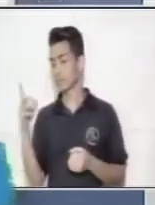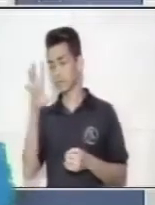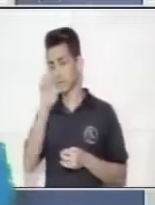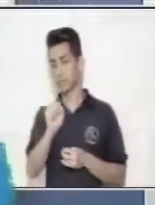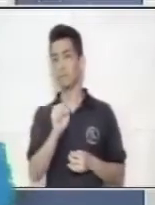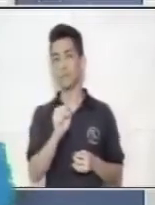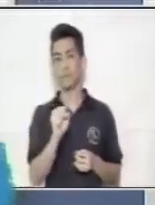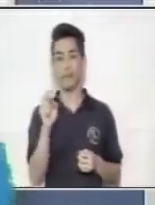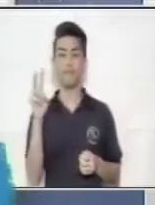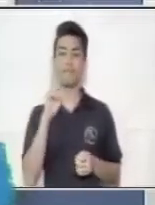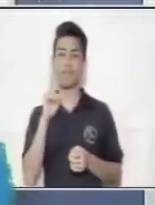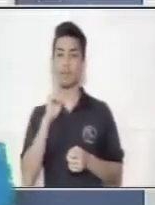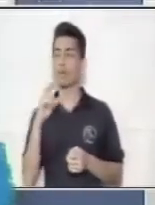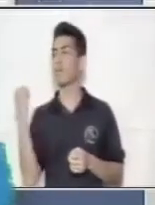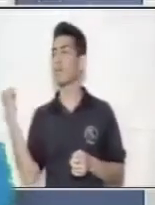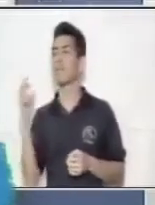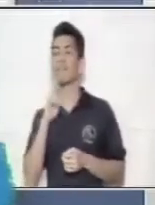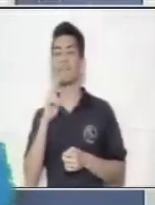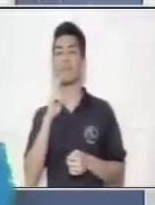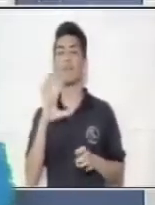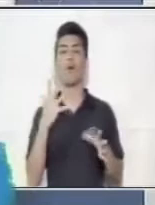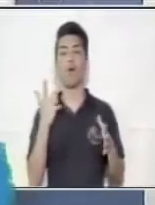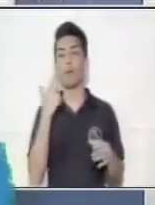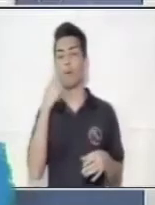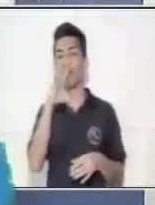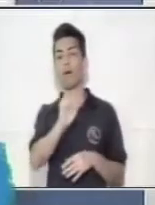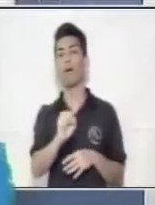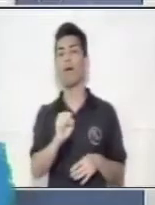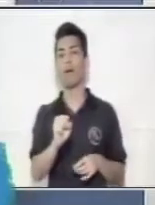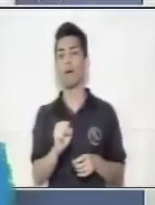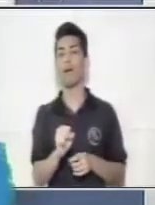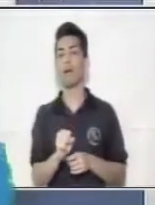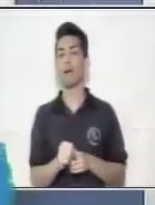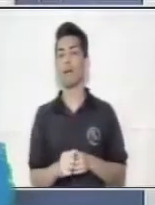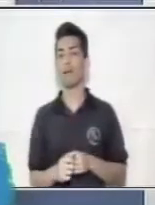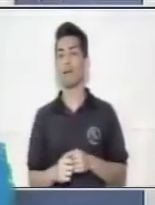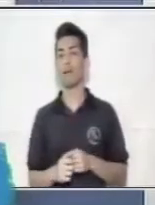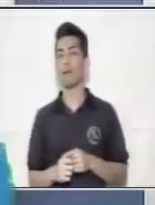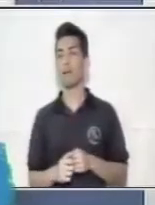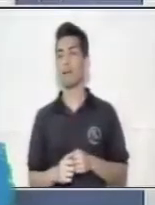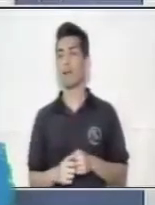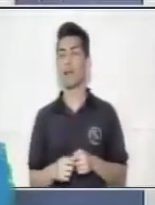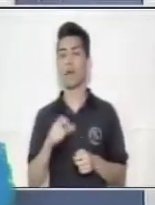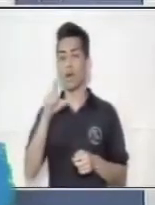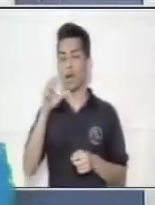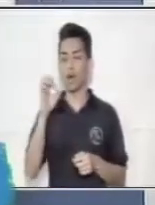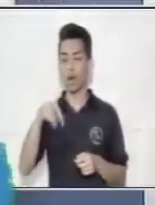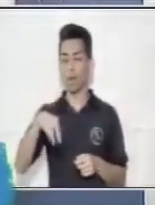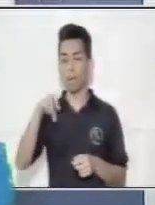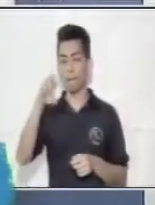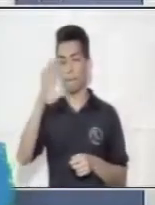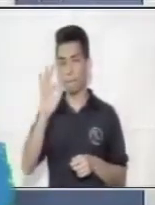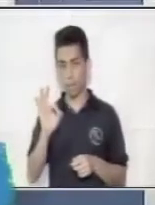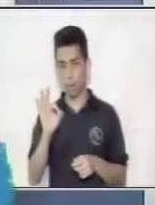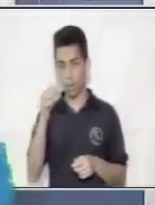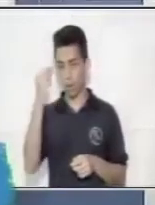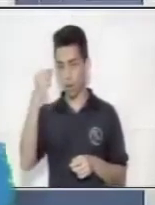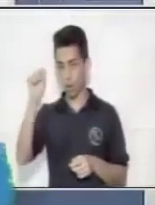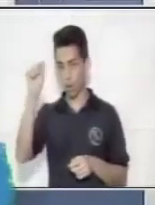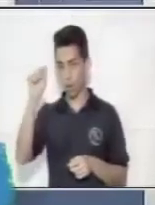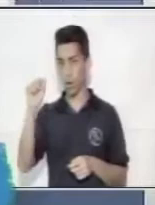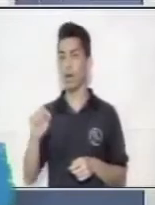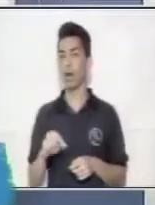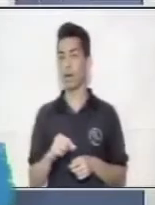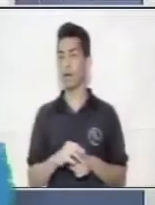entonces el verbo, y aquí el verbo lo vamos a identificar en el inicio, que es compró. Por lo tanto, este